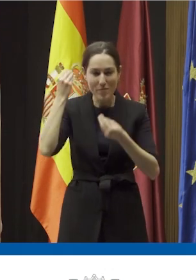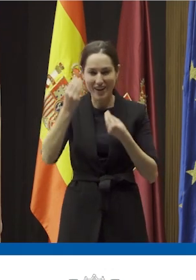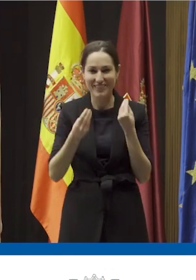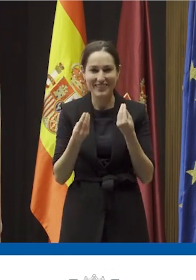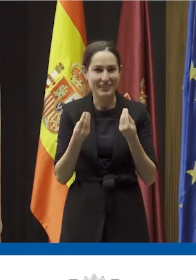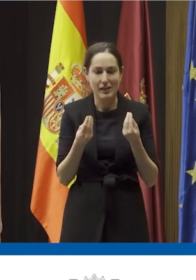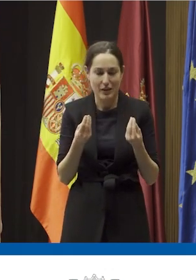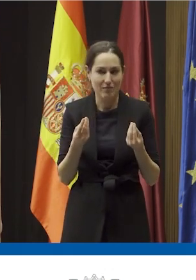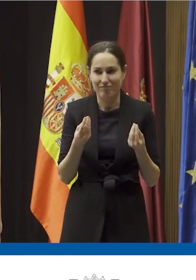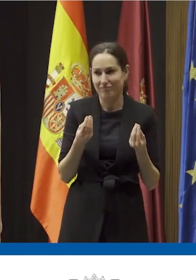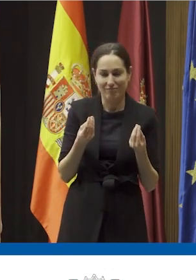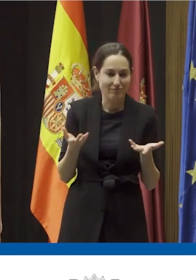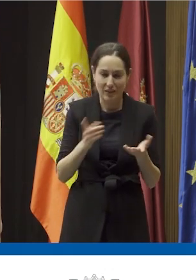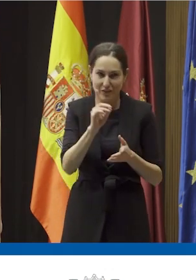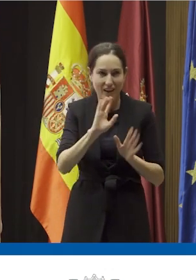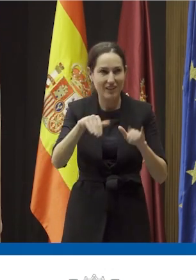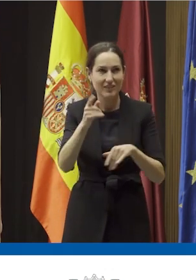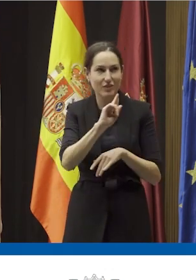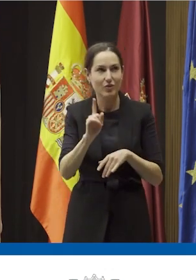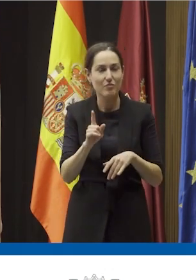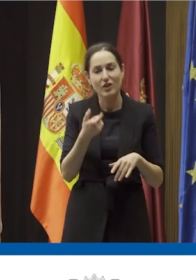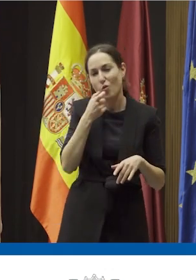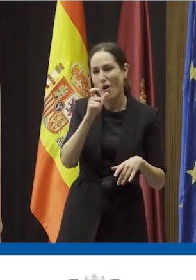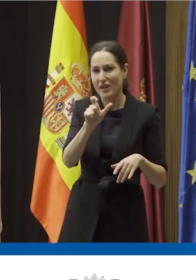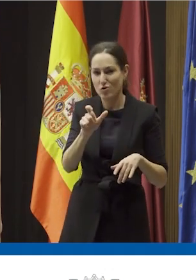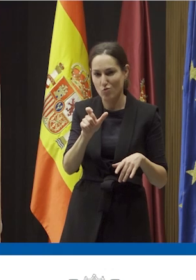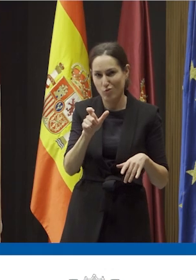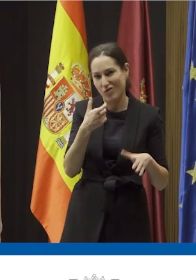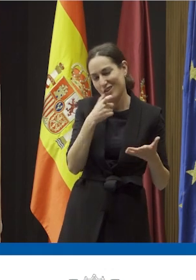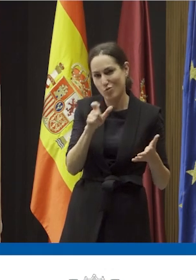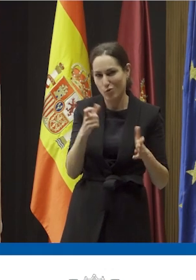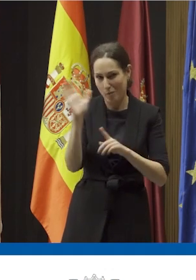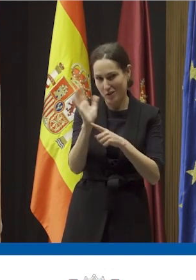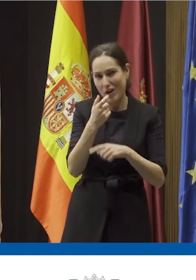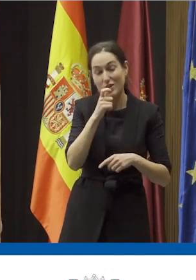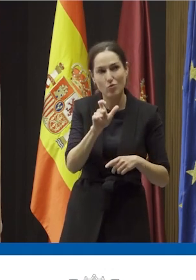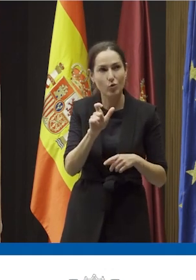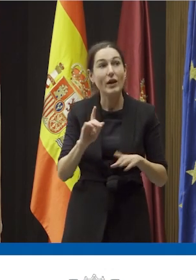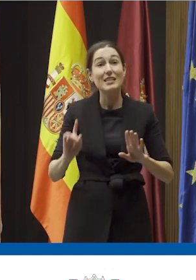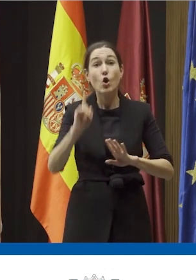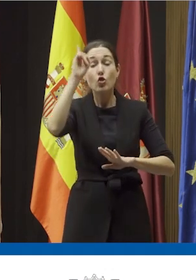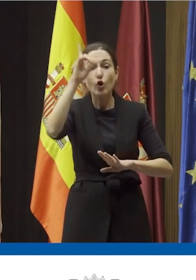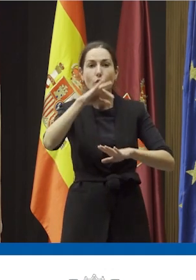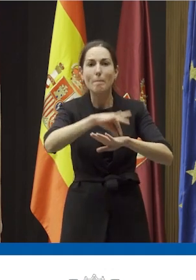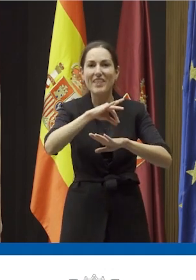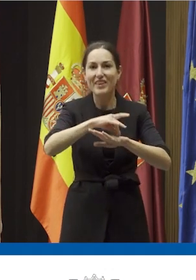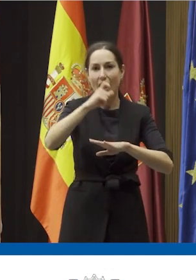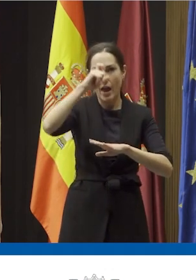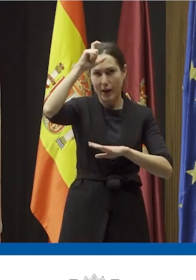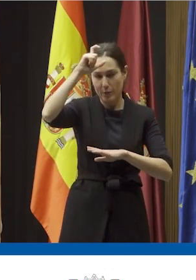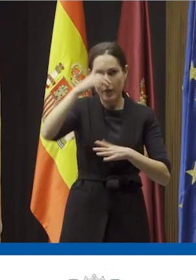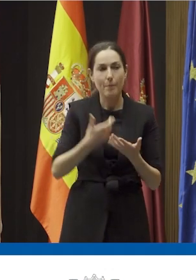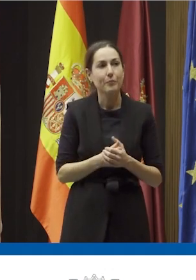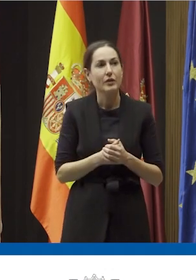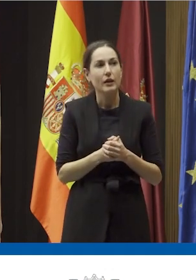de reciente. Imhotep es un insulto al dios de la medicina egipcia, Imhotep, dios de